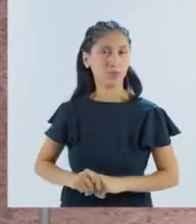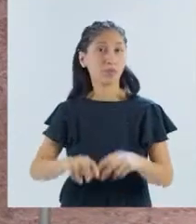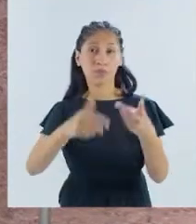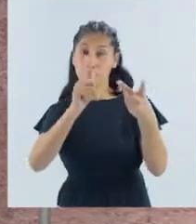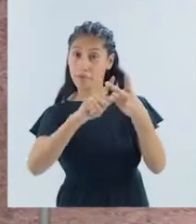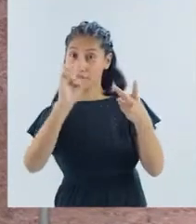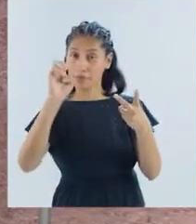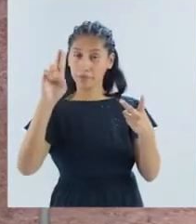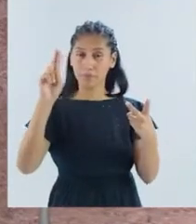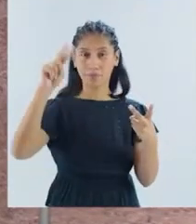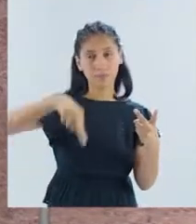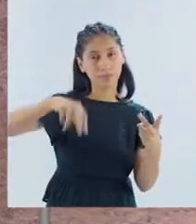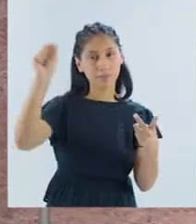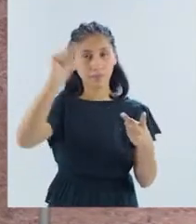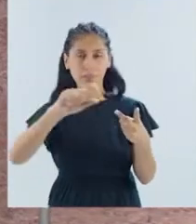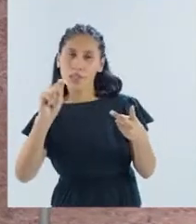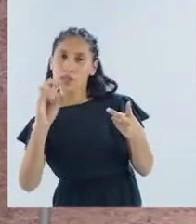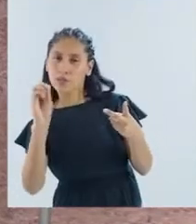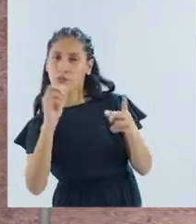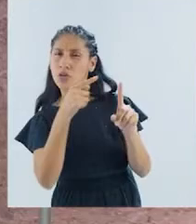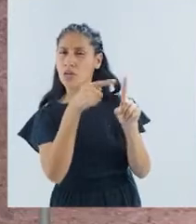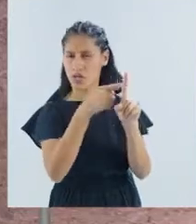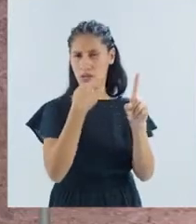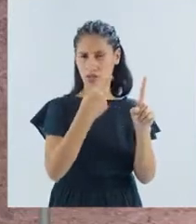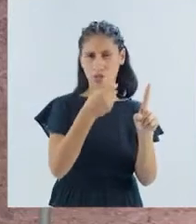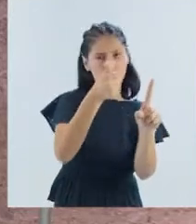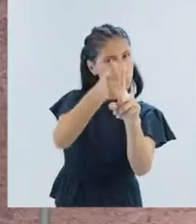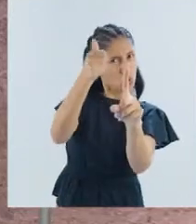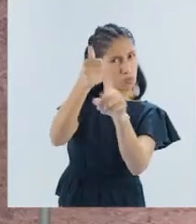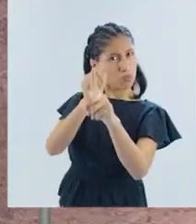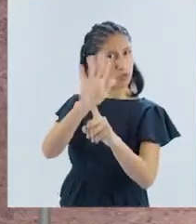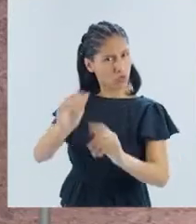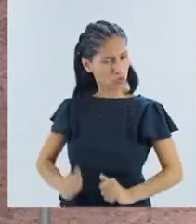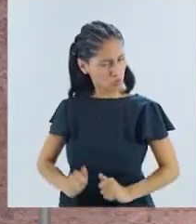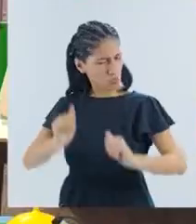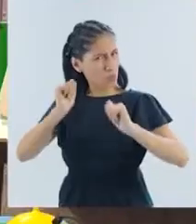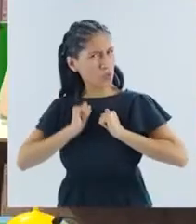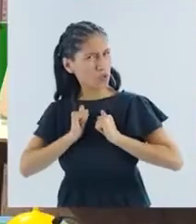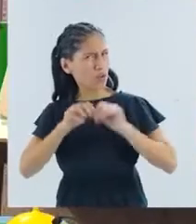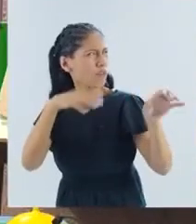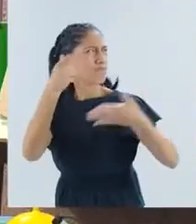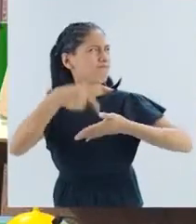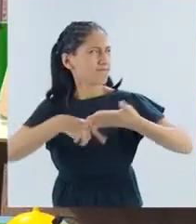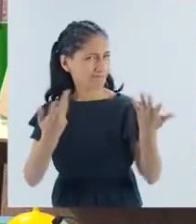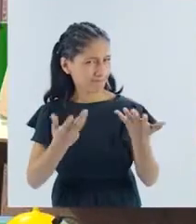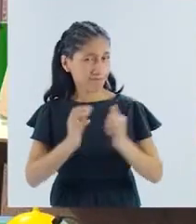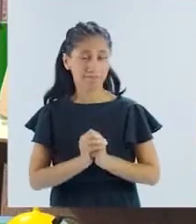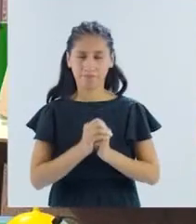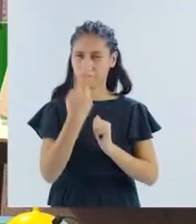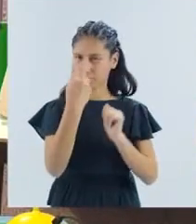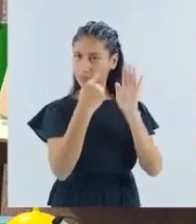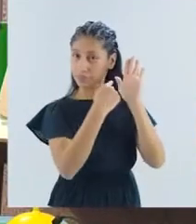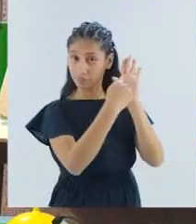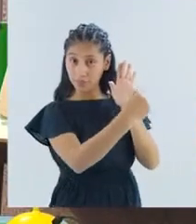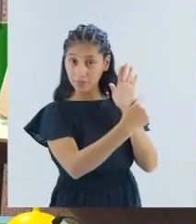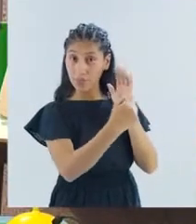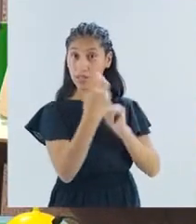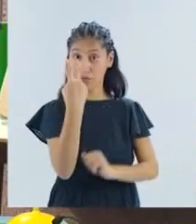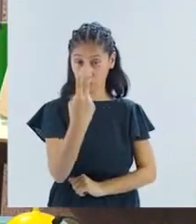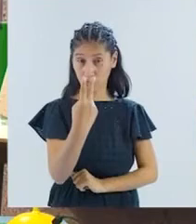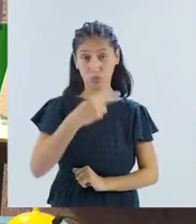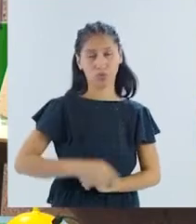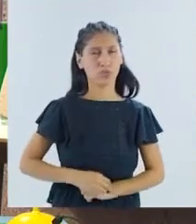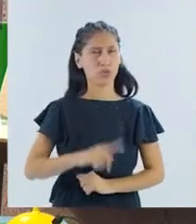lado, Ernesto manifiesta que uno mismo es quien moldea su vida. 2 posiciones análogas en un